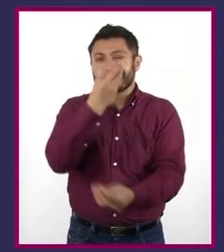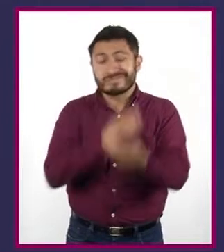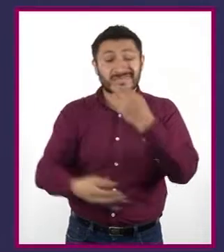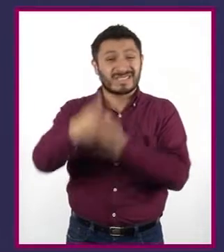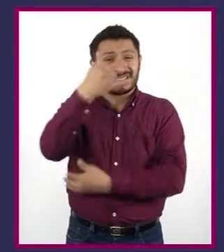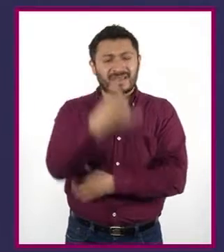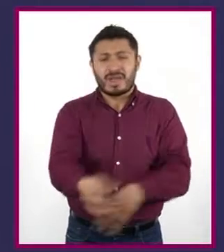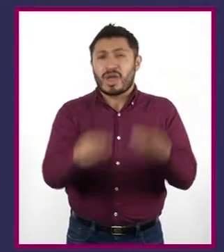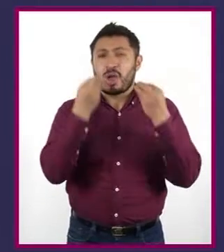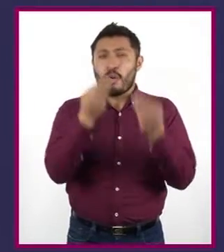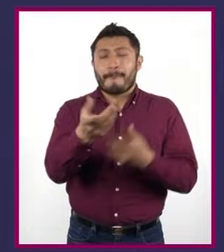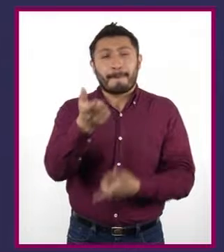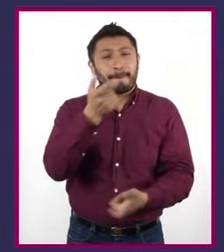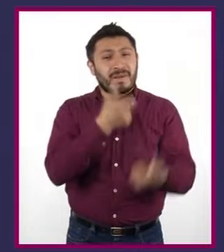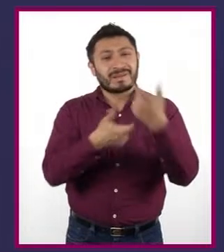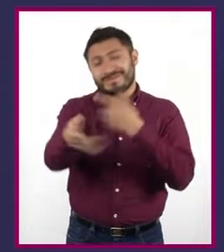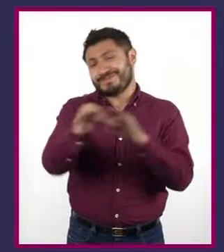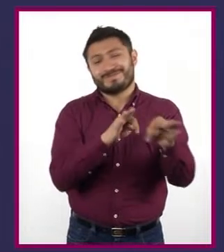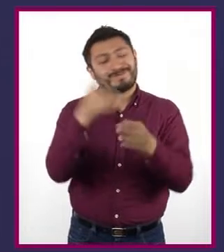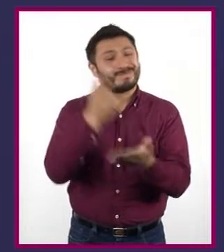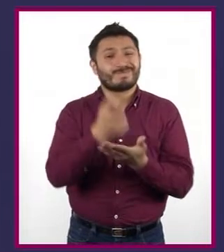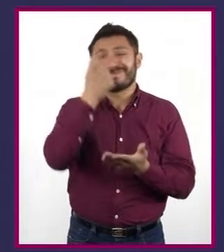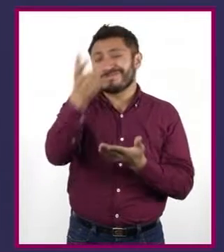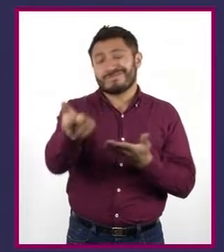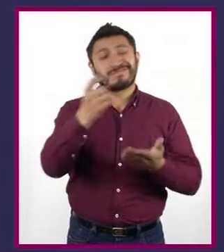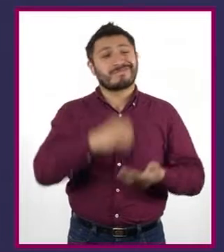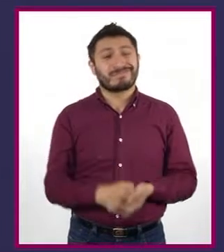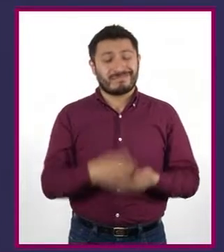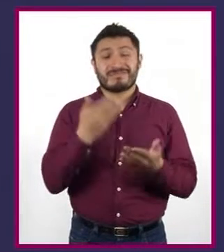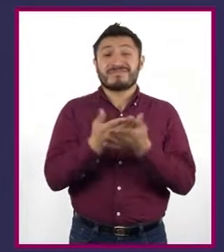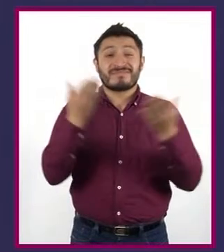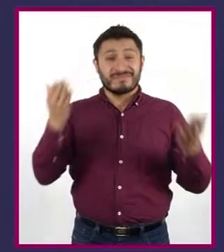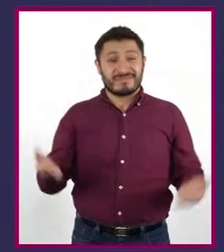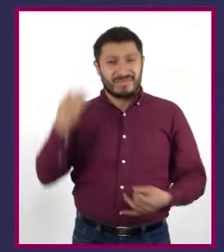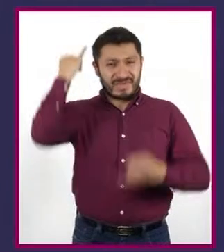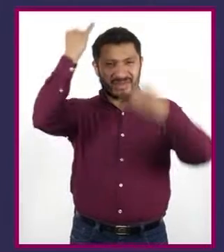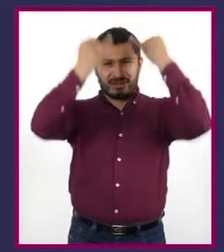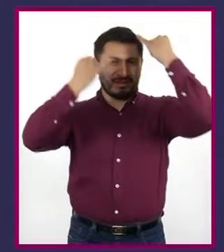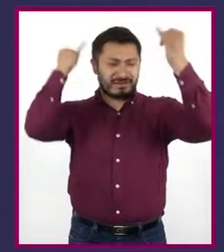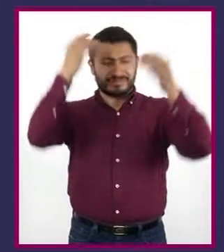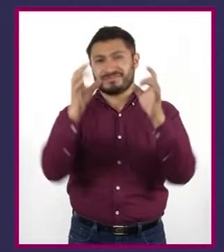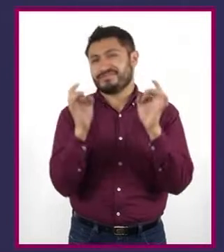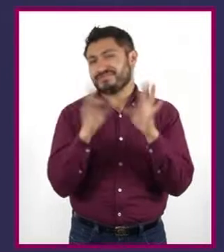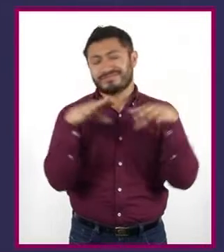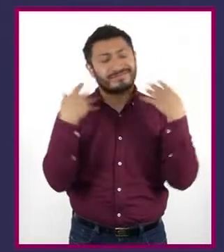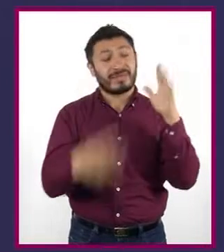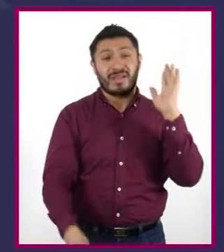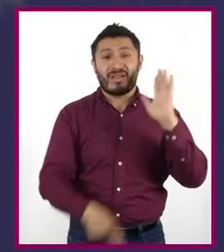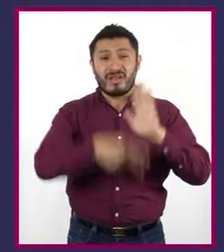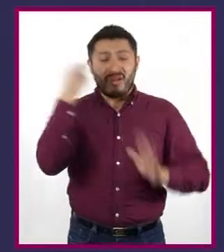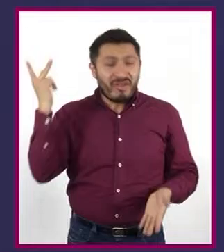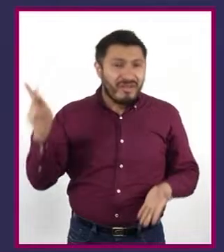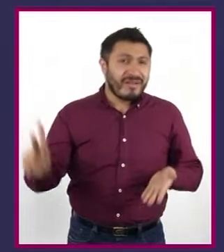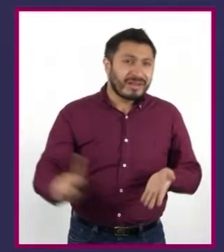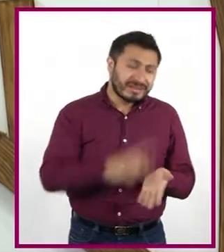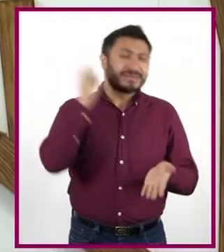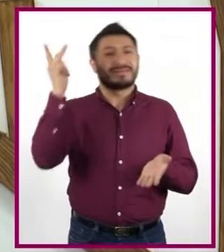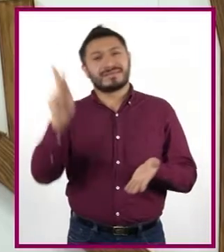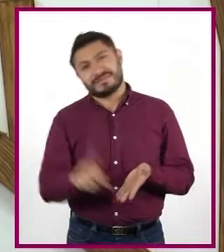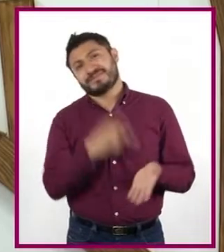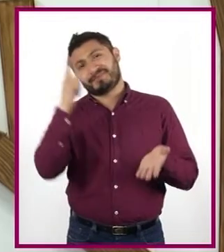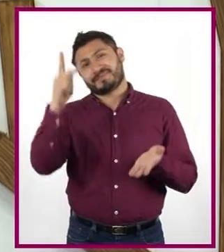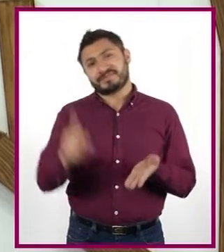que les costó ganar el dinero para pagarlos. Ahora, imaginen que esa situación se repite una y otra